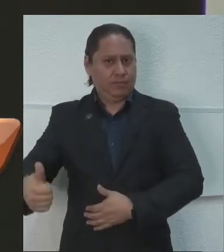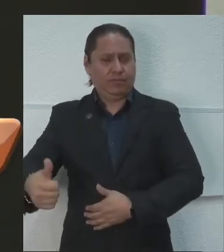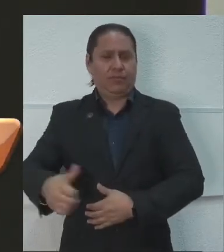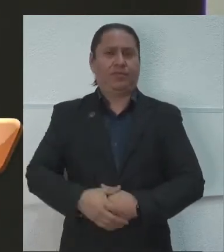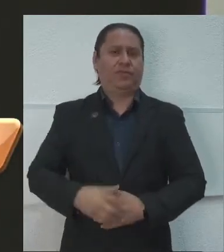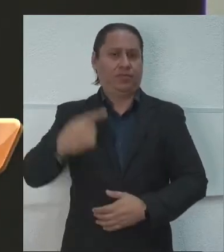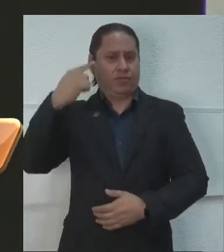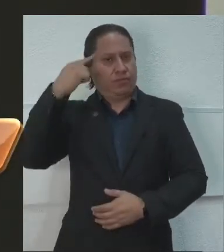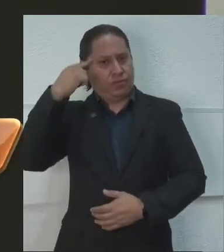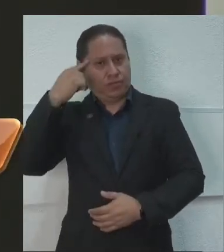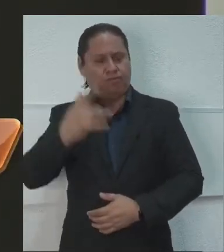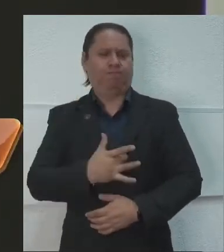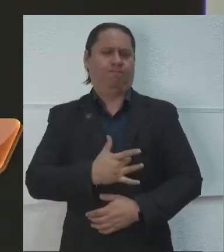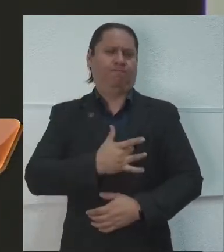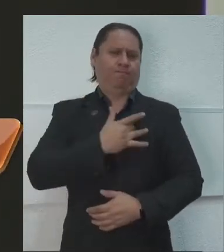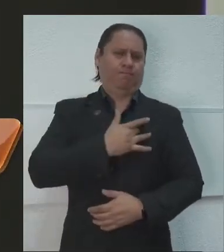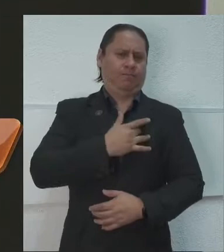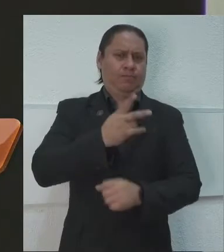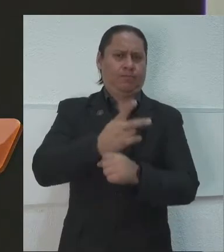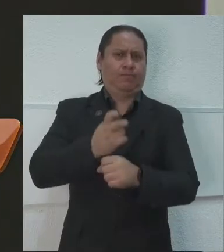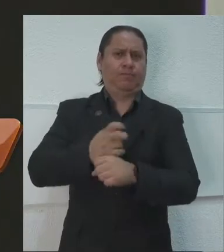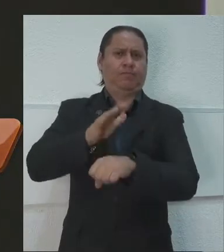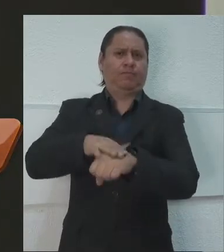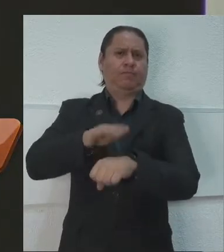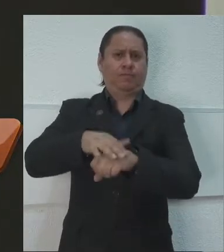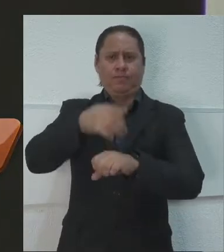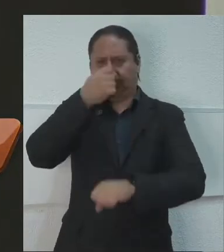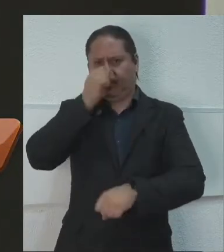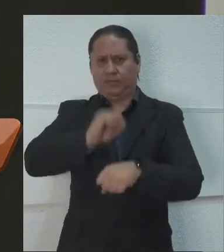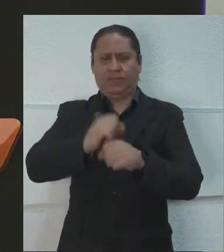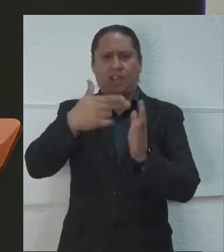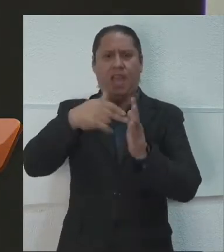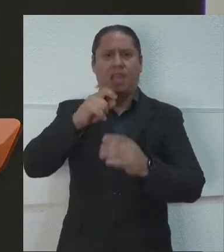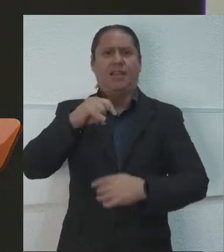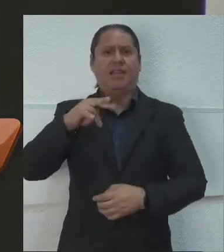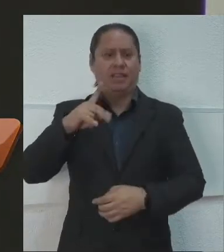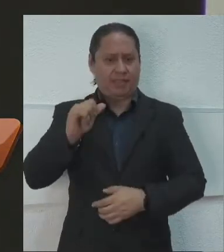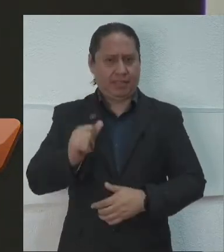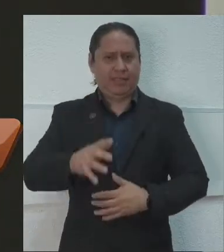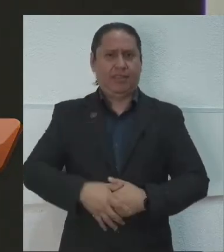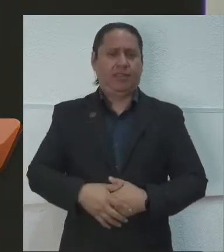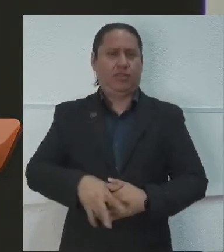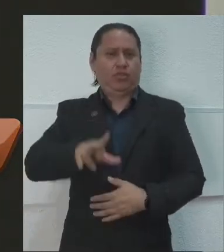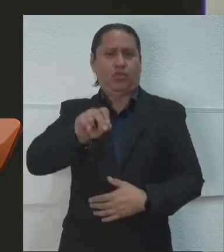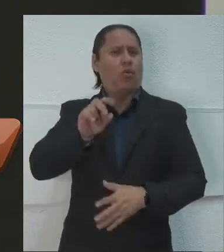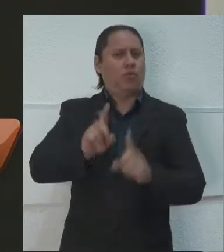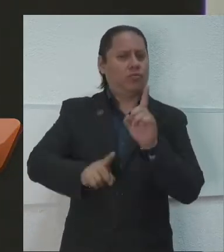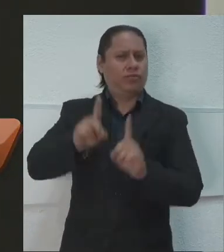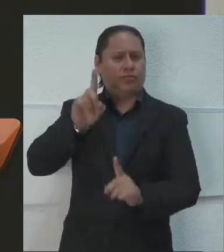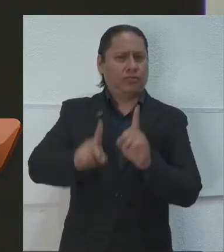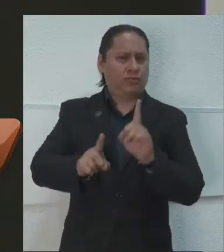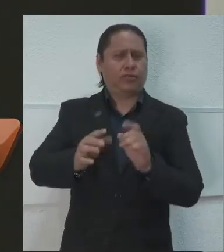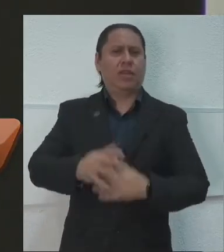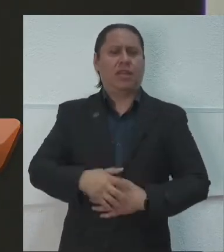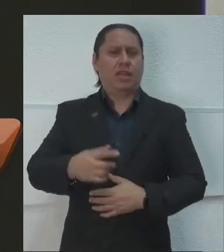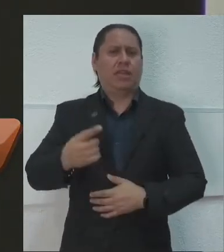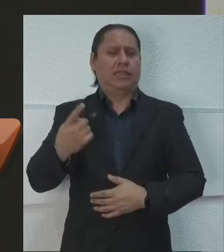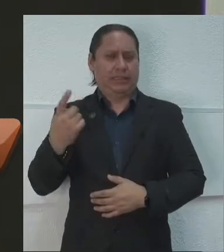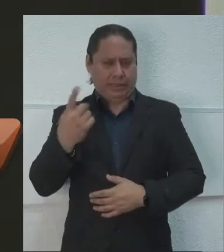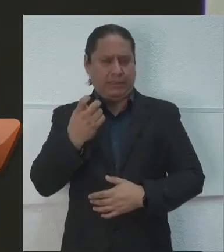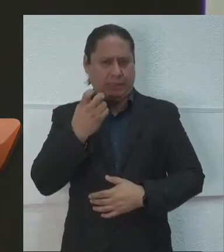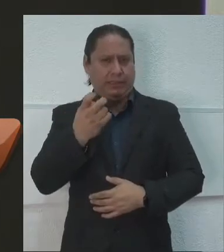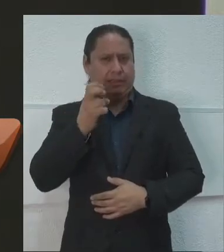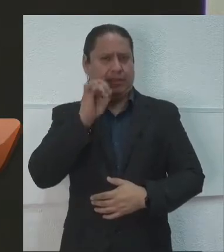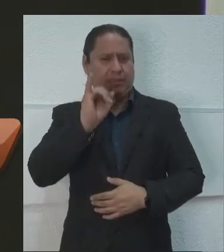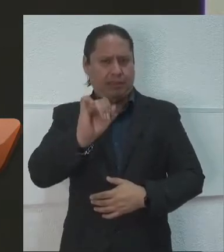su consideración para este exhorto a la Secretaría de Hacienda? Que no lo dudamos en ningún momento que esto será a favor